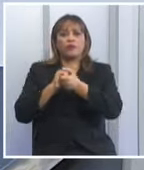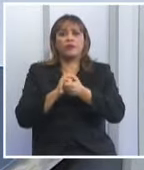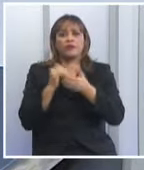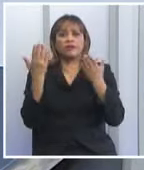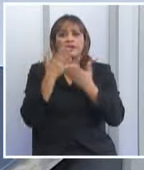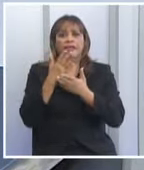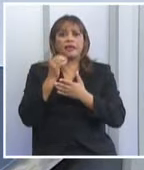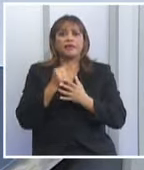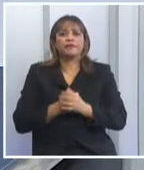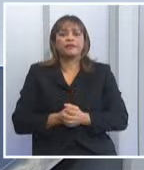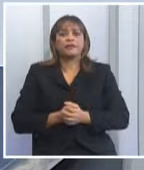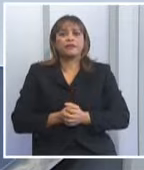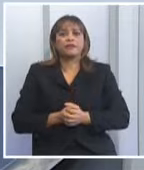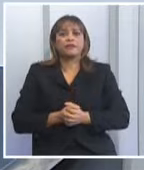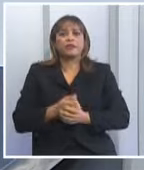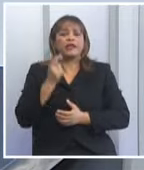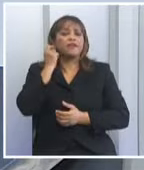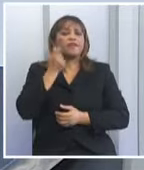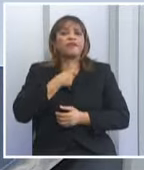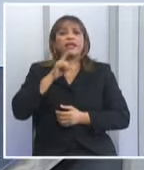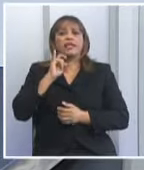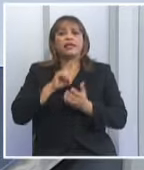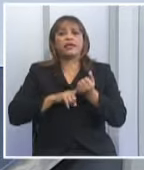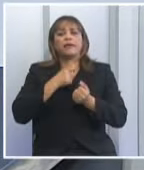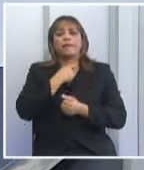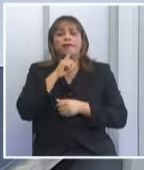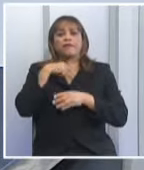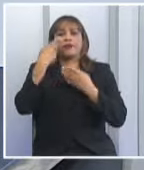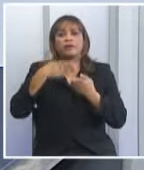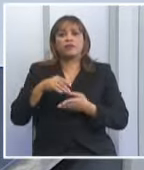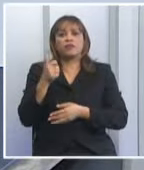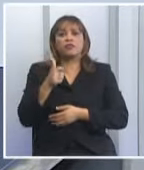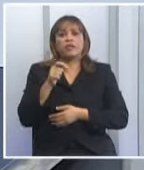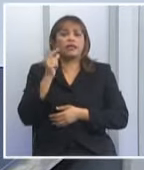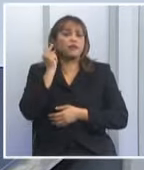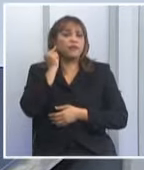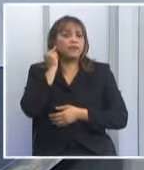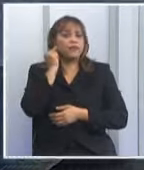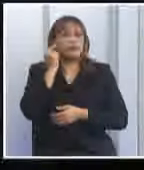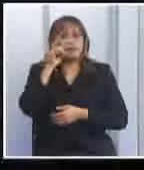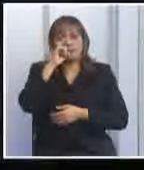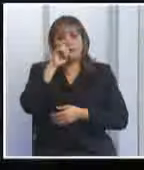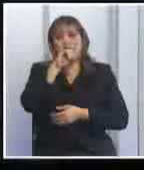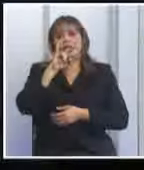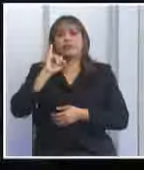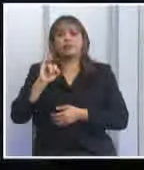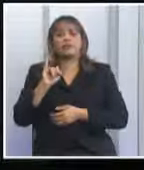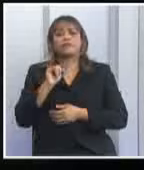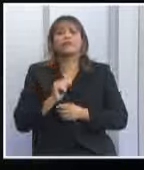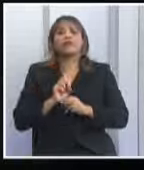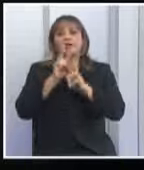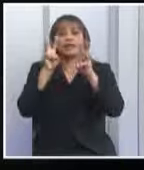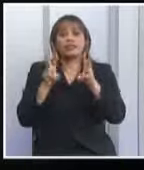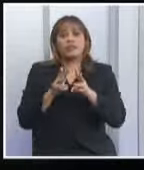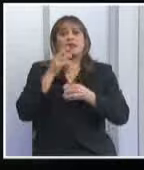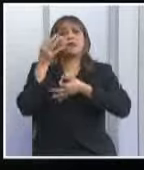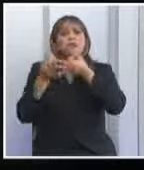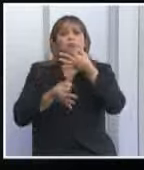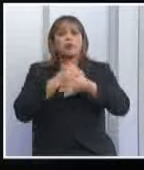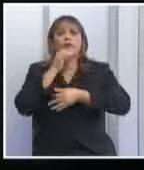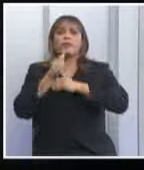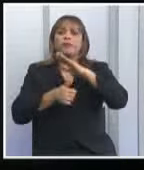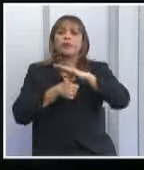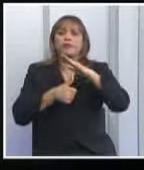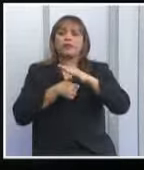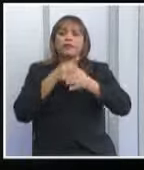de Felipe Guerra Matos, quien falleció este 10 de febrero a la edad de 96 años. En su cuenta en X, el presidente